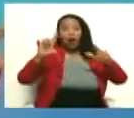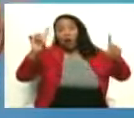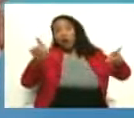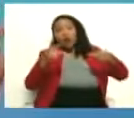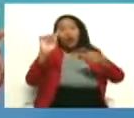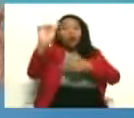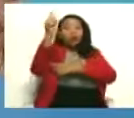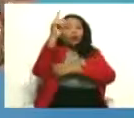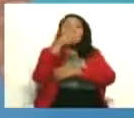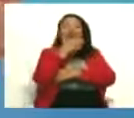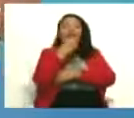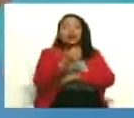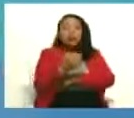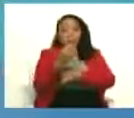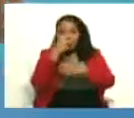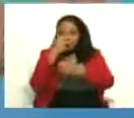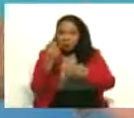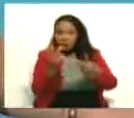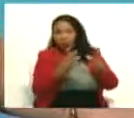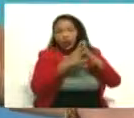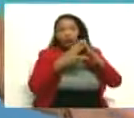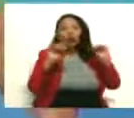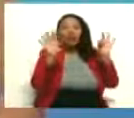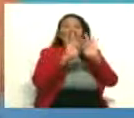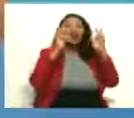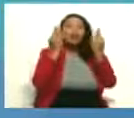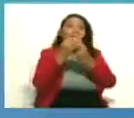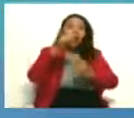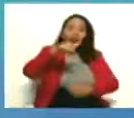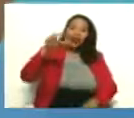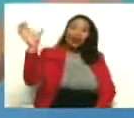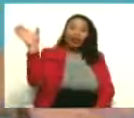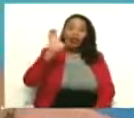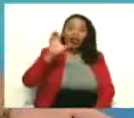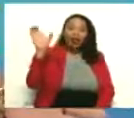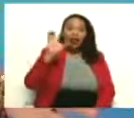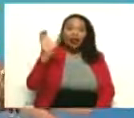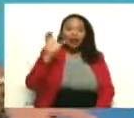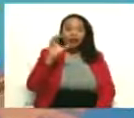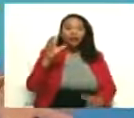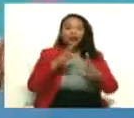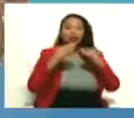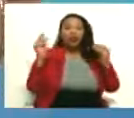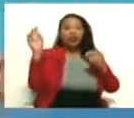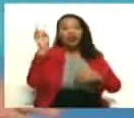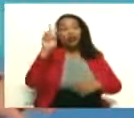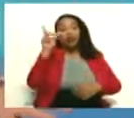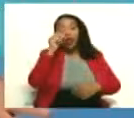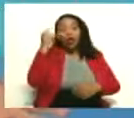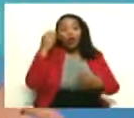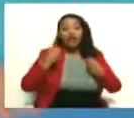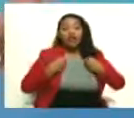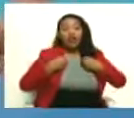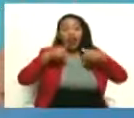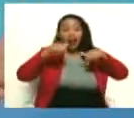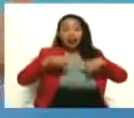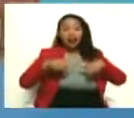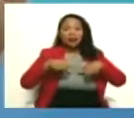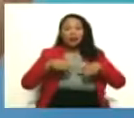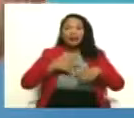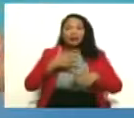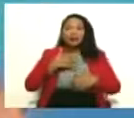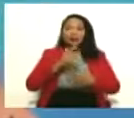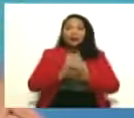el 1 de diciembre. Está invitada toda la familia caraqueña, todos los venezolanos y venezolanas que se sientan justamente